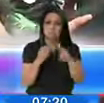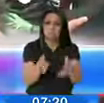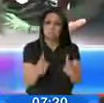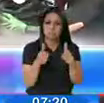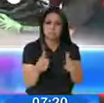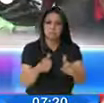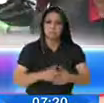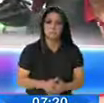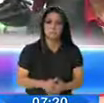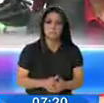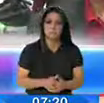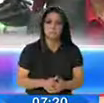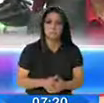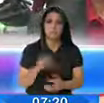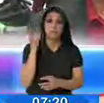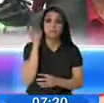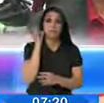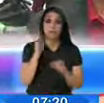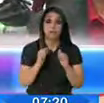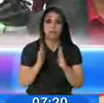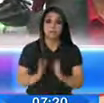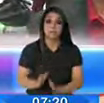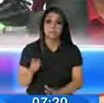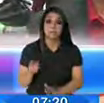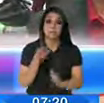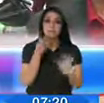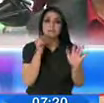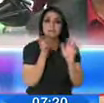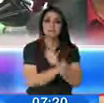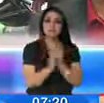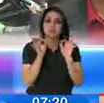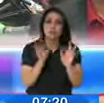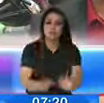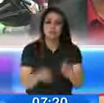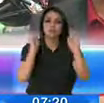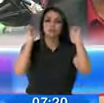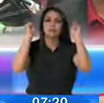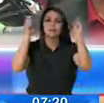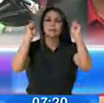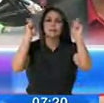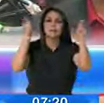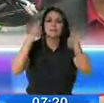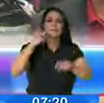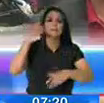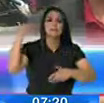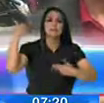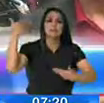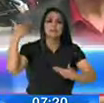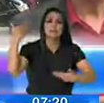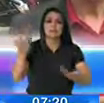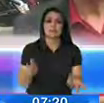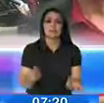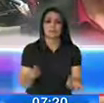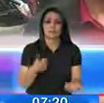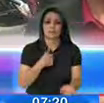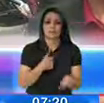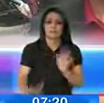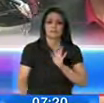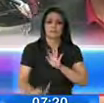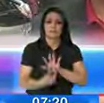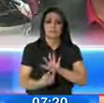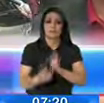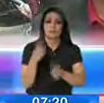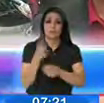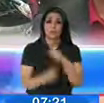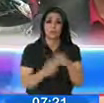denuncia en plena época de campaña electoral y con clarísimos fines político-electorales. Lleva ya casi